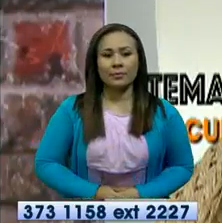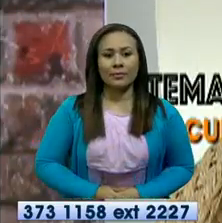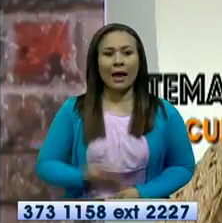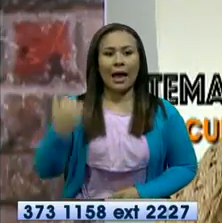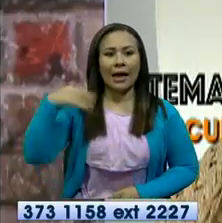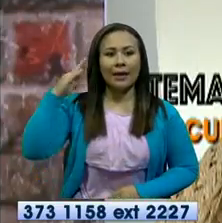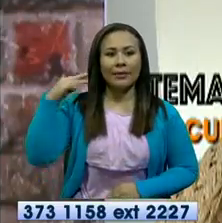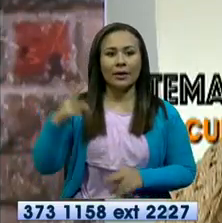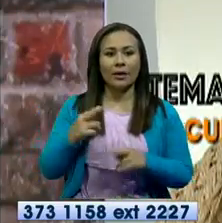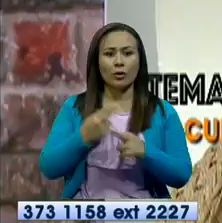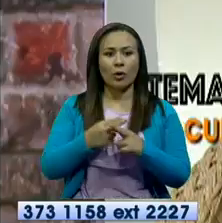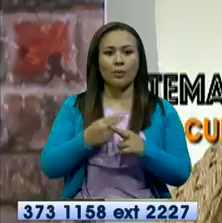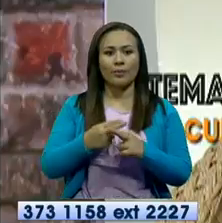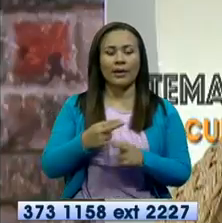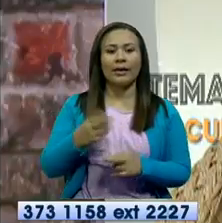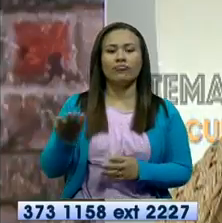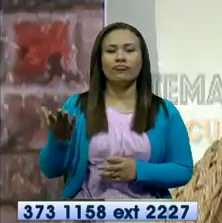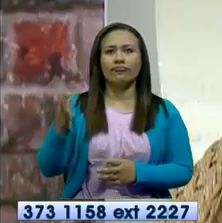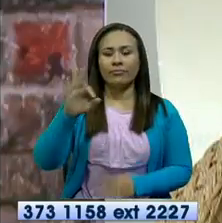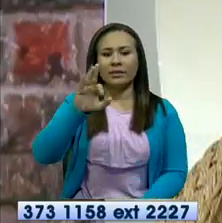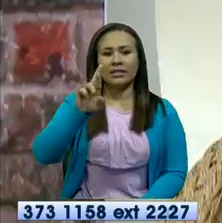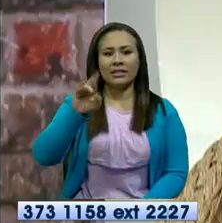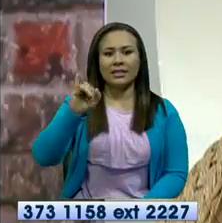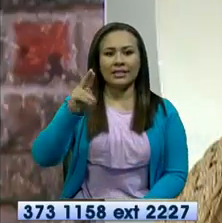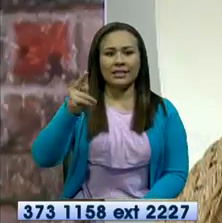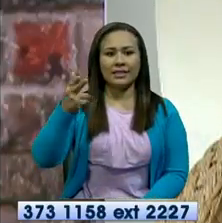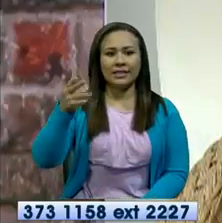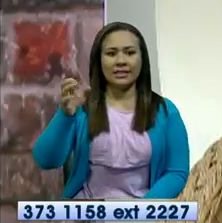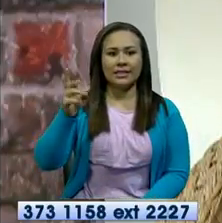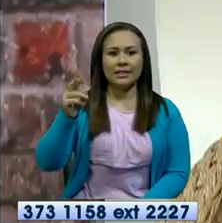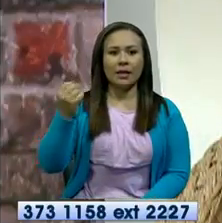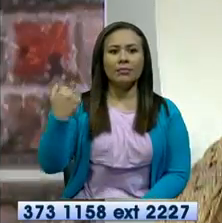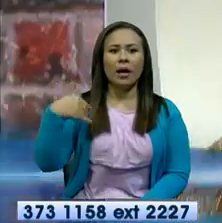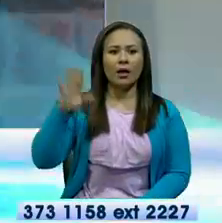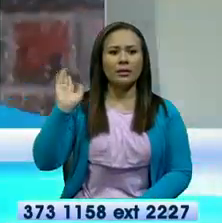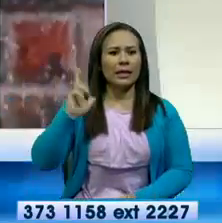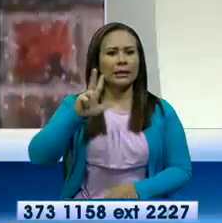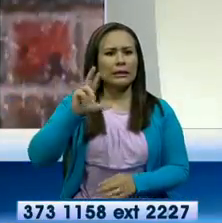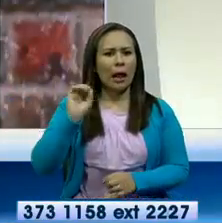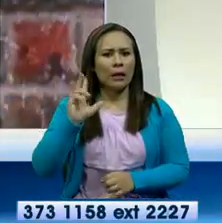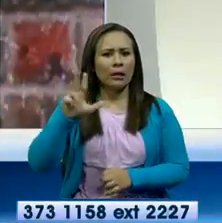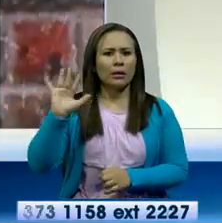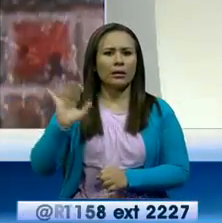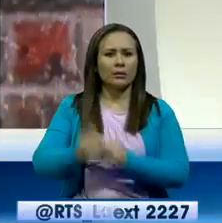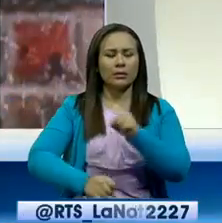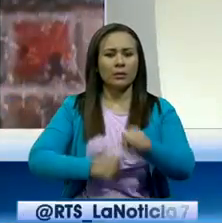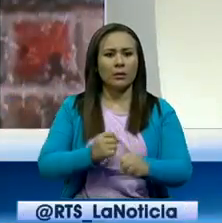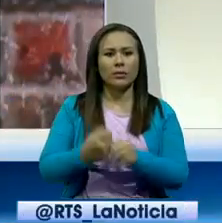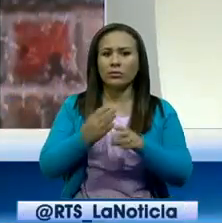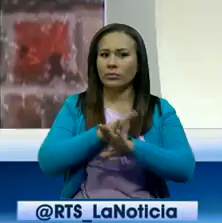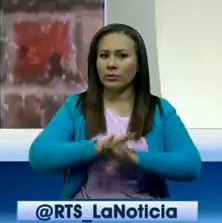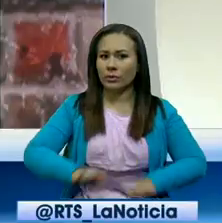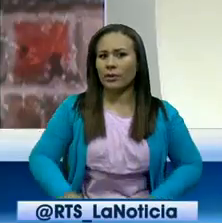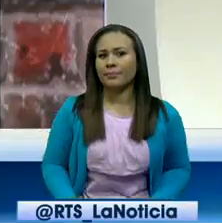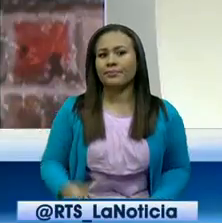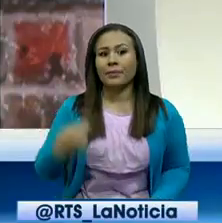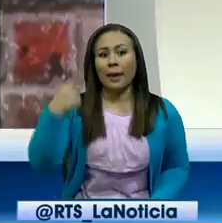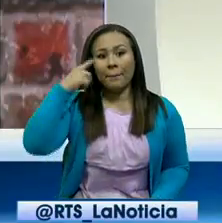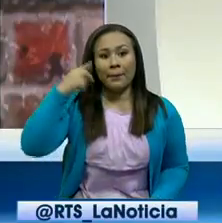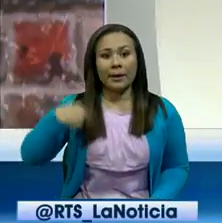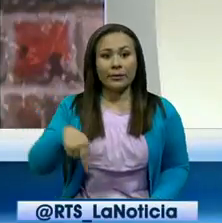teatro en el grupo de la trincheras en más de 30 o 35 años ya y para nosotros